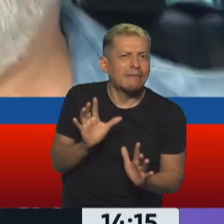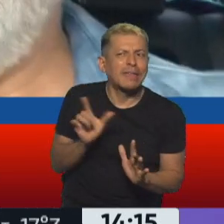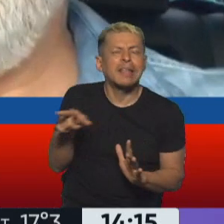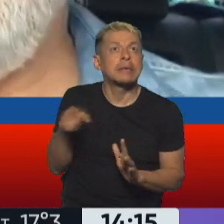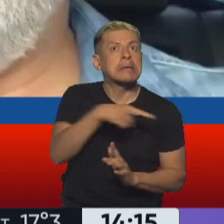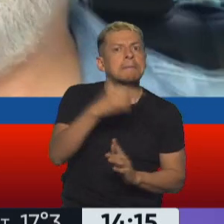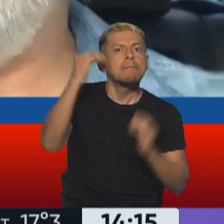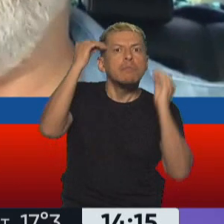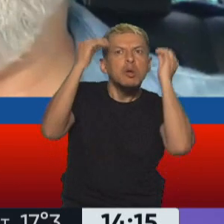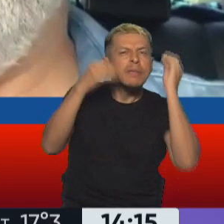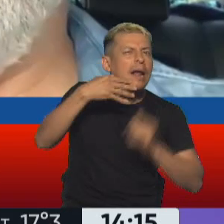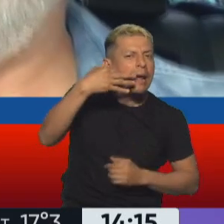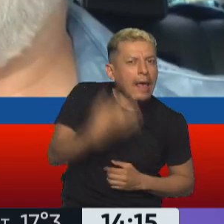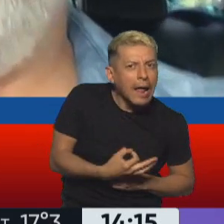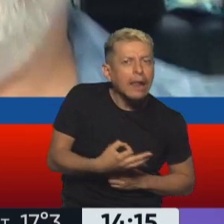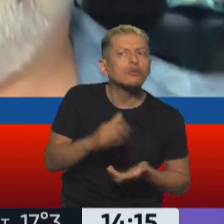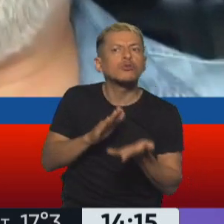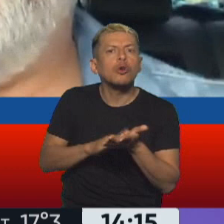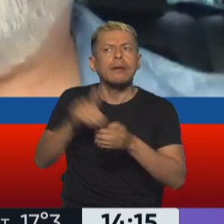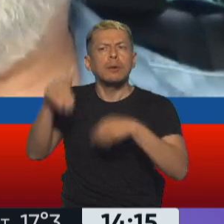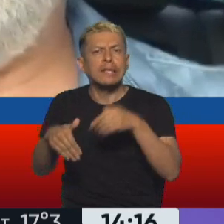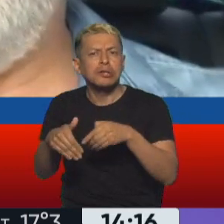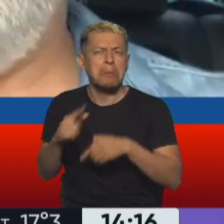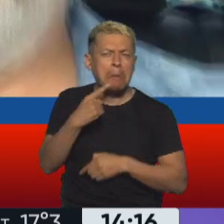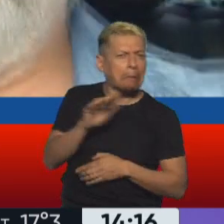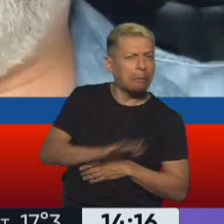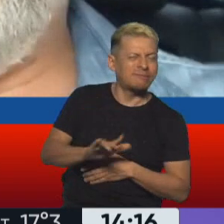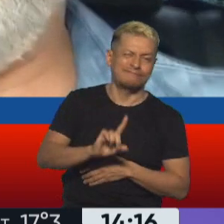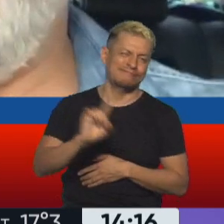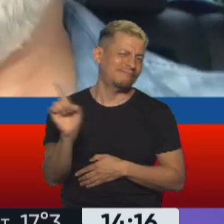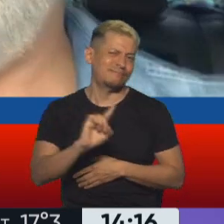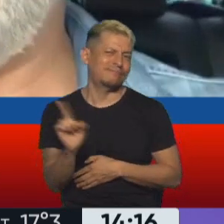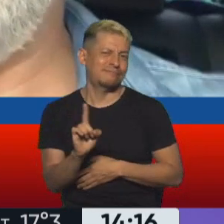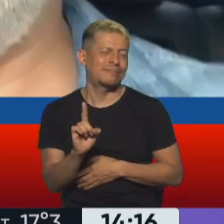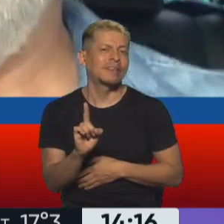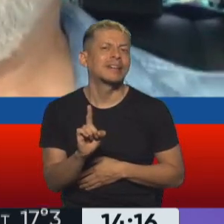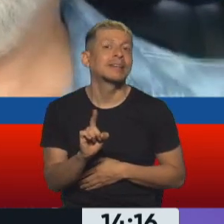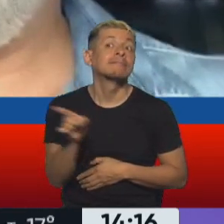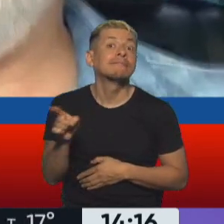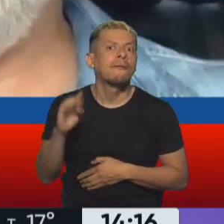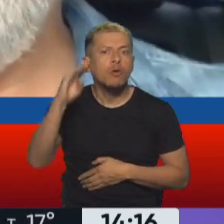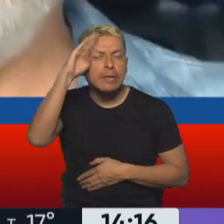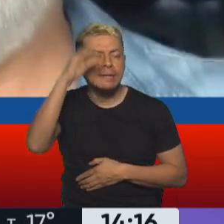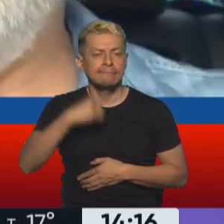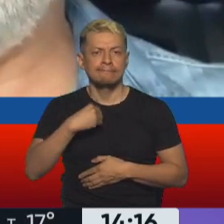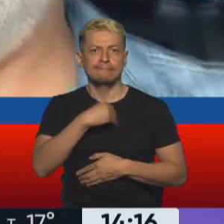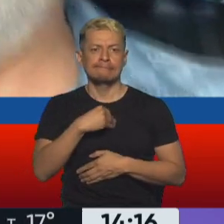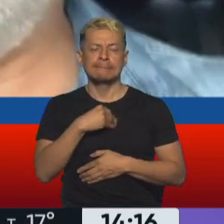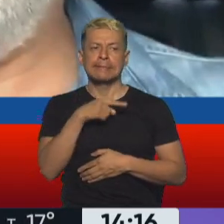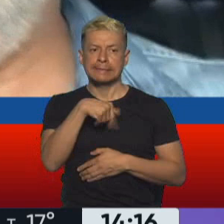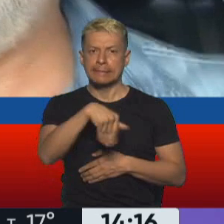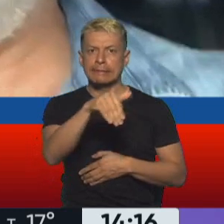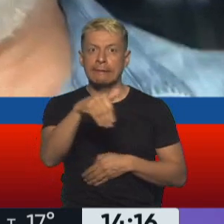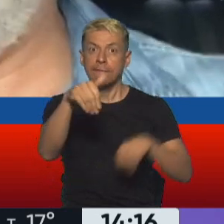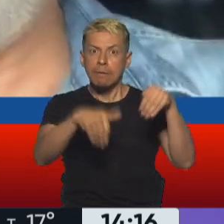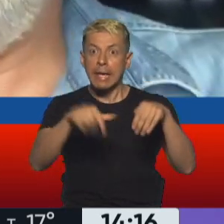preocupación real en lo que se refiere a eso. Pero Bolsonaro, como siente, como las encuestas han mostrado, que va a perder las